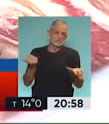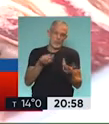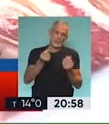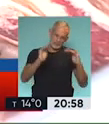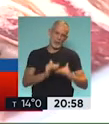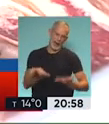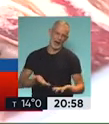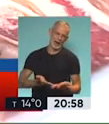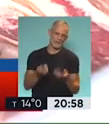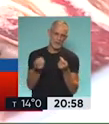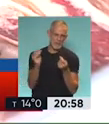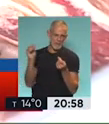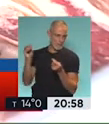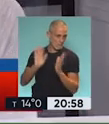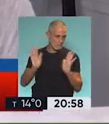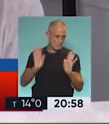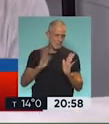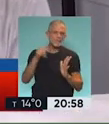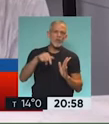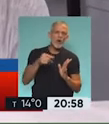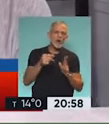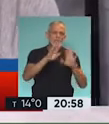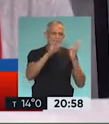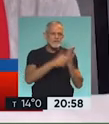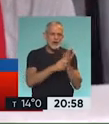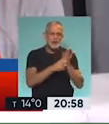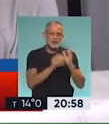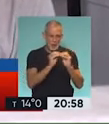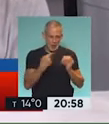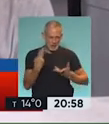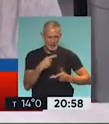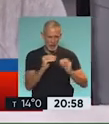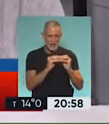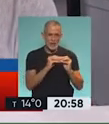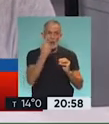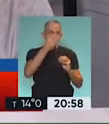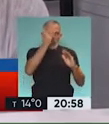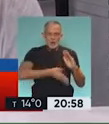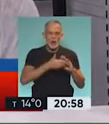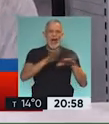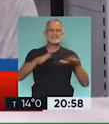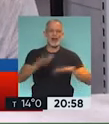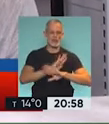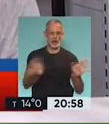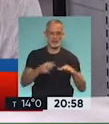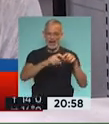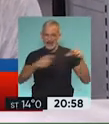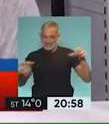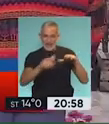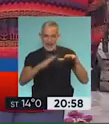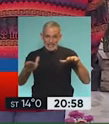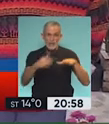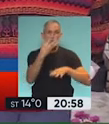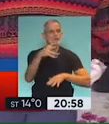pudimos comercializar, esto es muy importante para la organización, para los pequeños productores, pequeñas productoras, pudimos